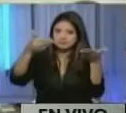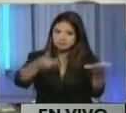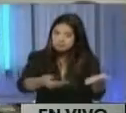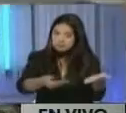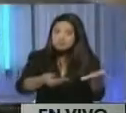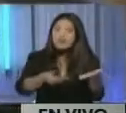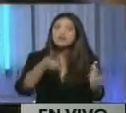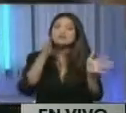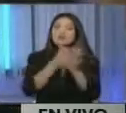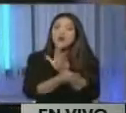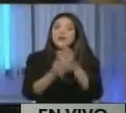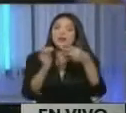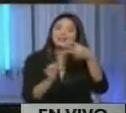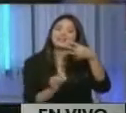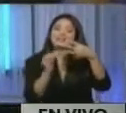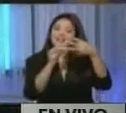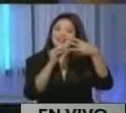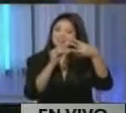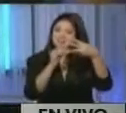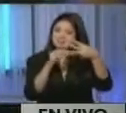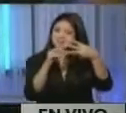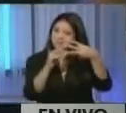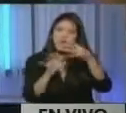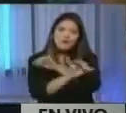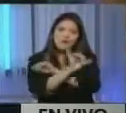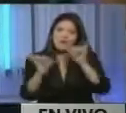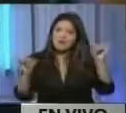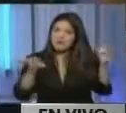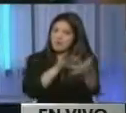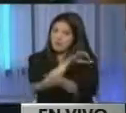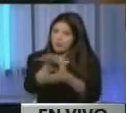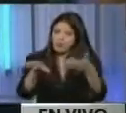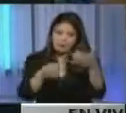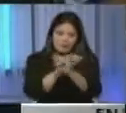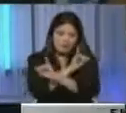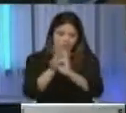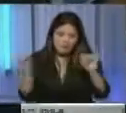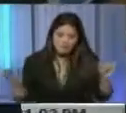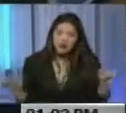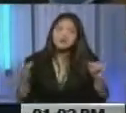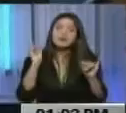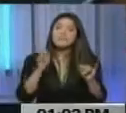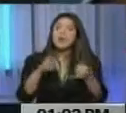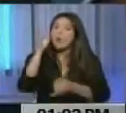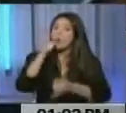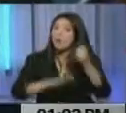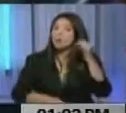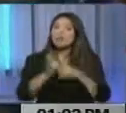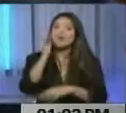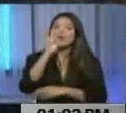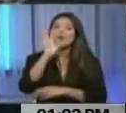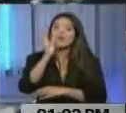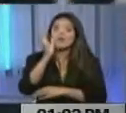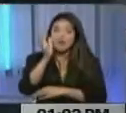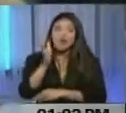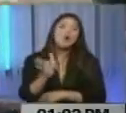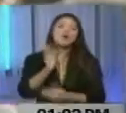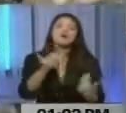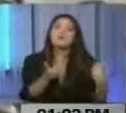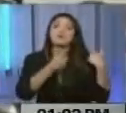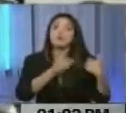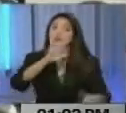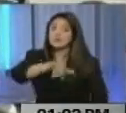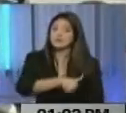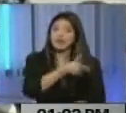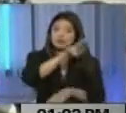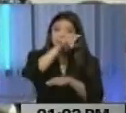encargan del punto 3, que es el fin del conflicto, y también la ejecución de un último foro a cargo de la Universidad Nacional y de